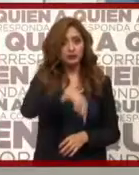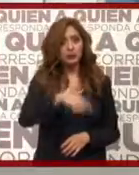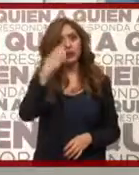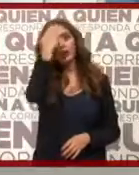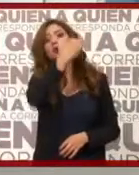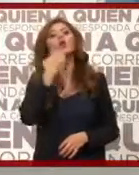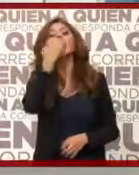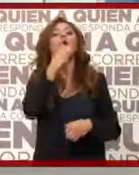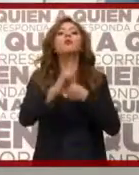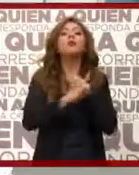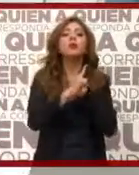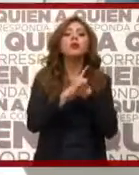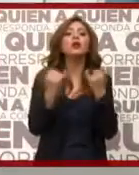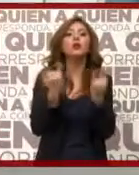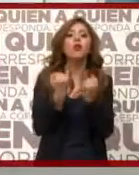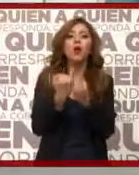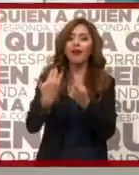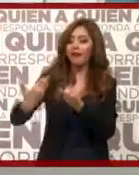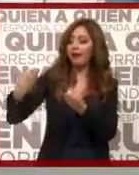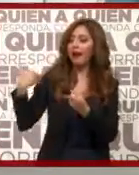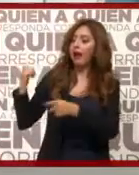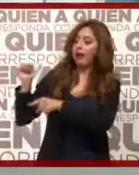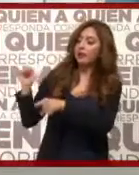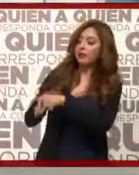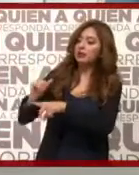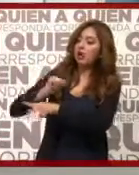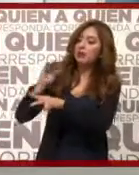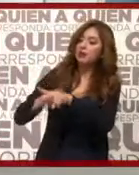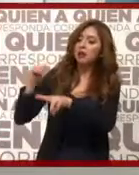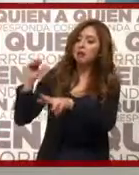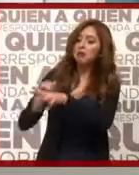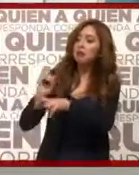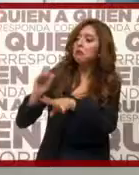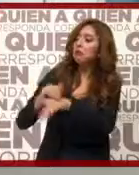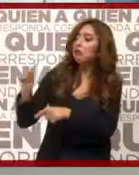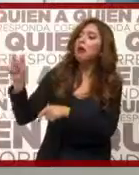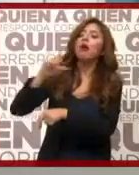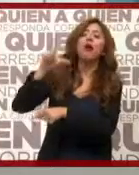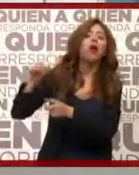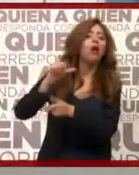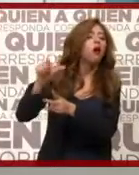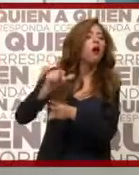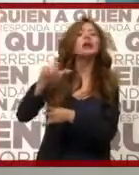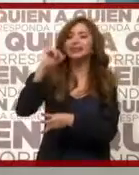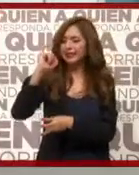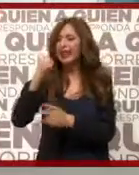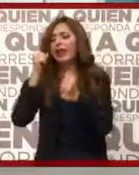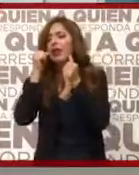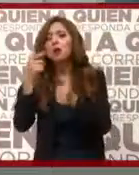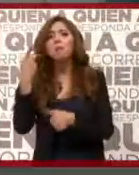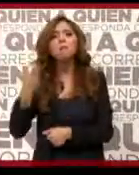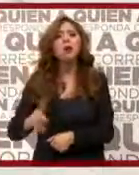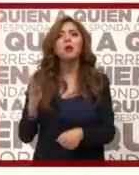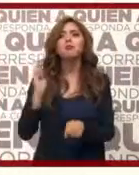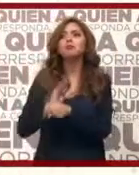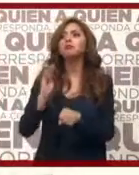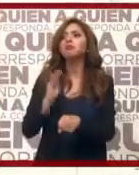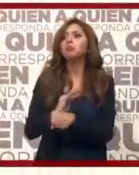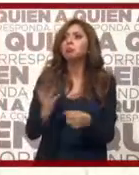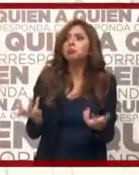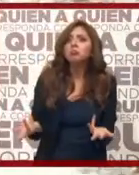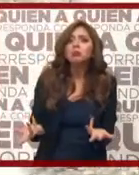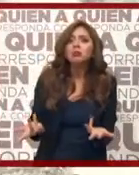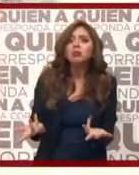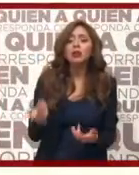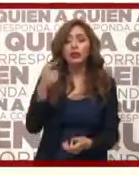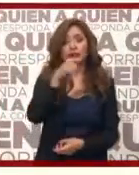y administraciones anteriores no nos habían escuchado, nada más nos daban respuestas de que sí, pero no veíamos nada claro. Dicen